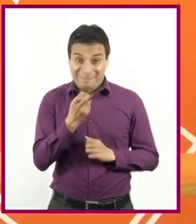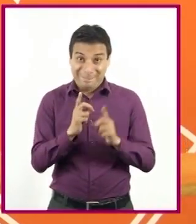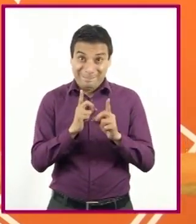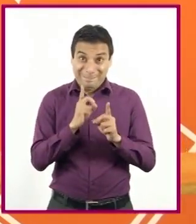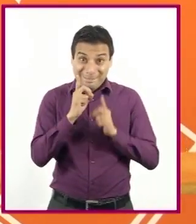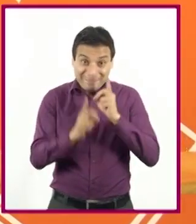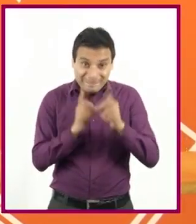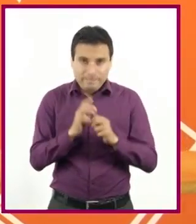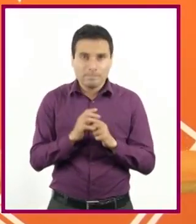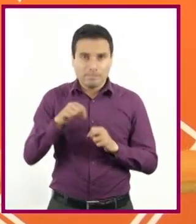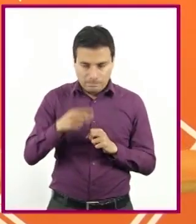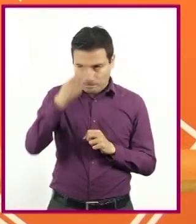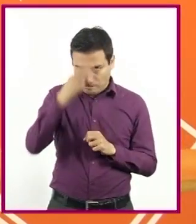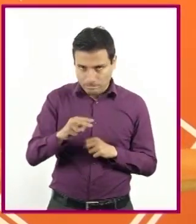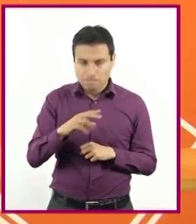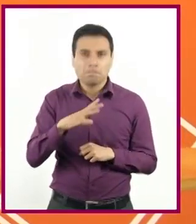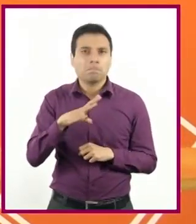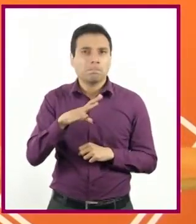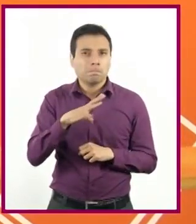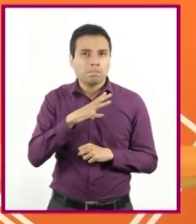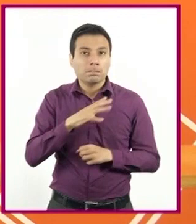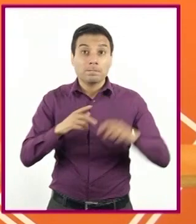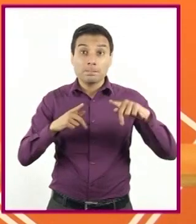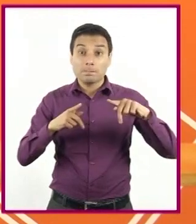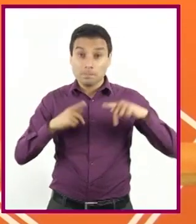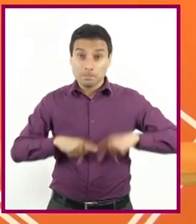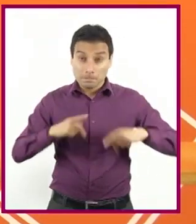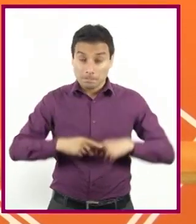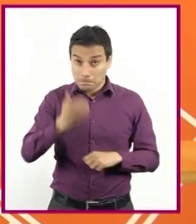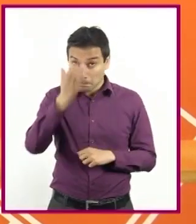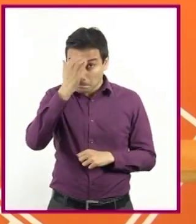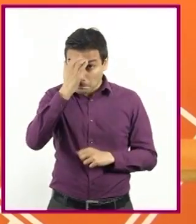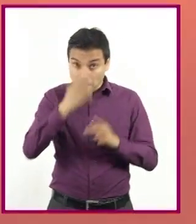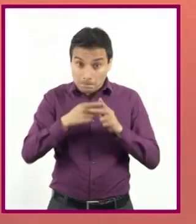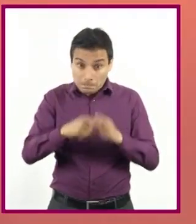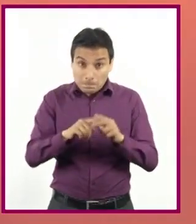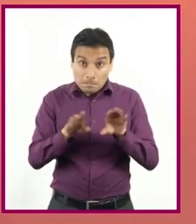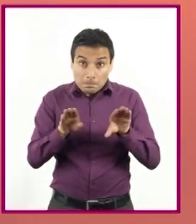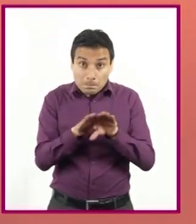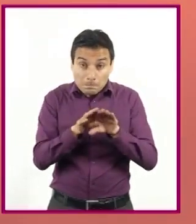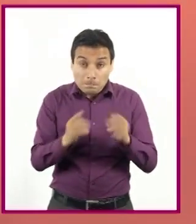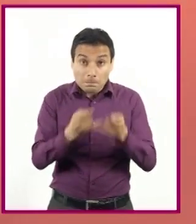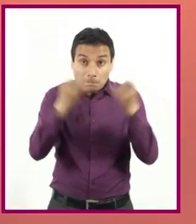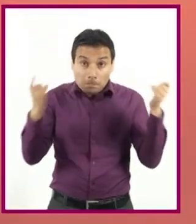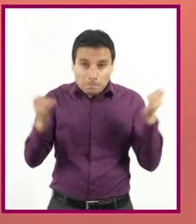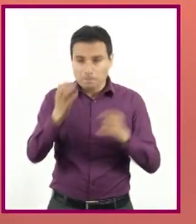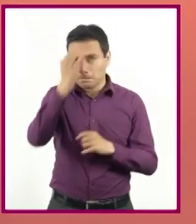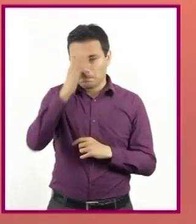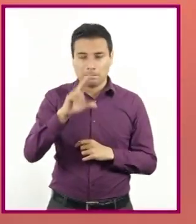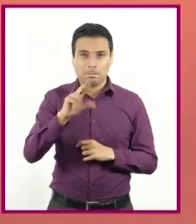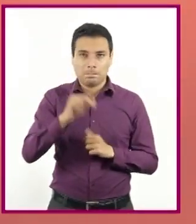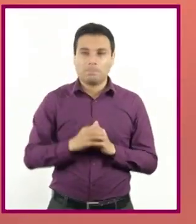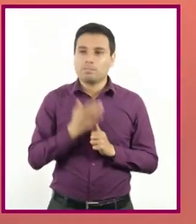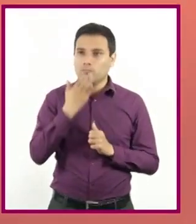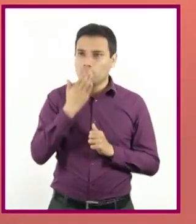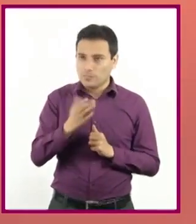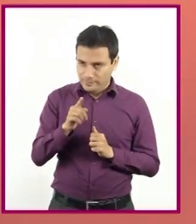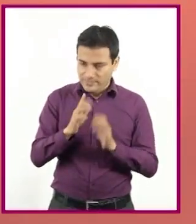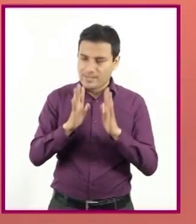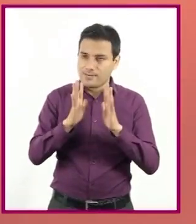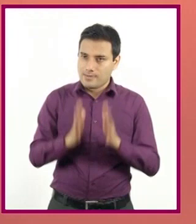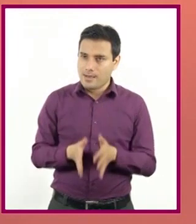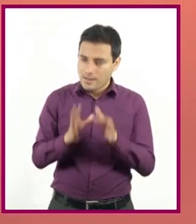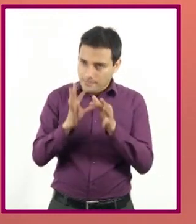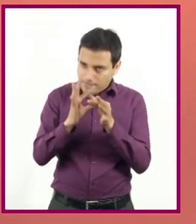practican en nuestro país, pero las personas desconocen su origen e historia. Bien, ya delimitaste muy claramente